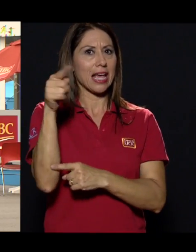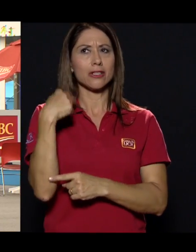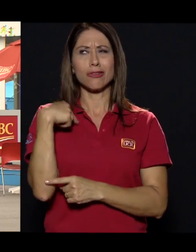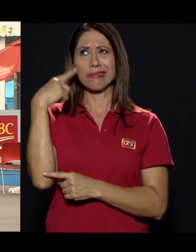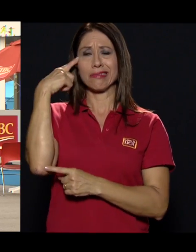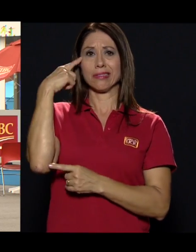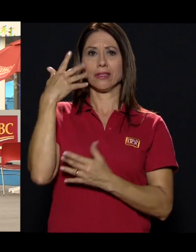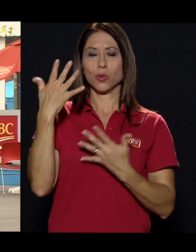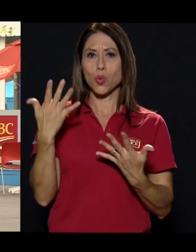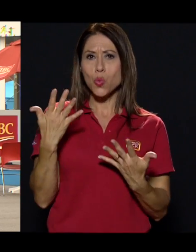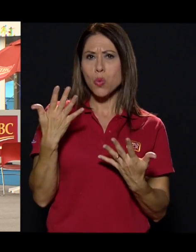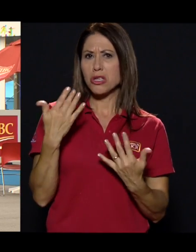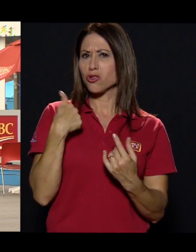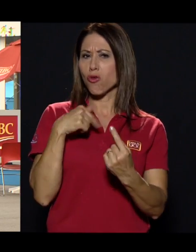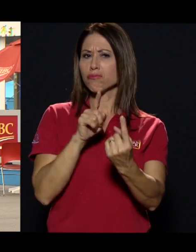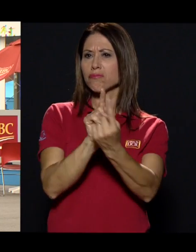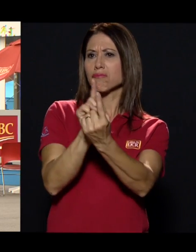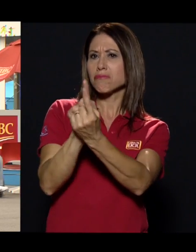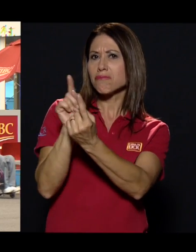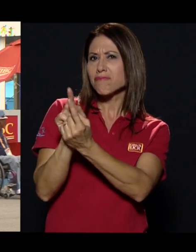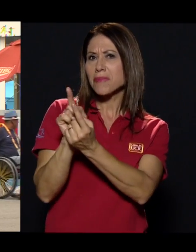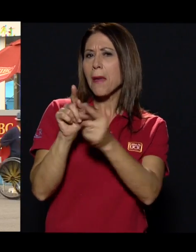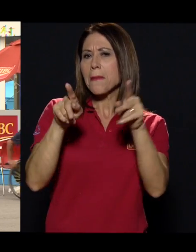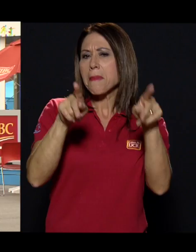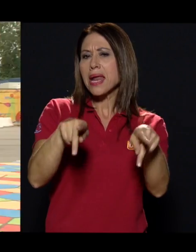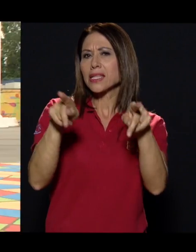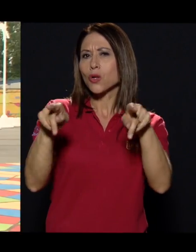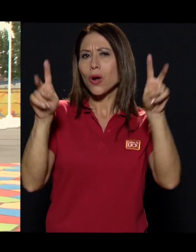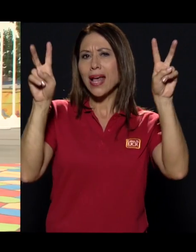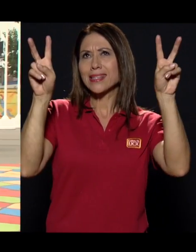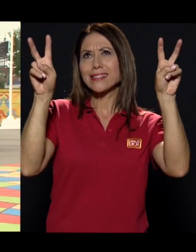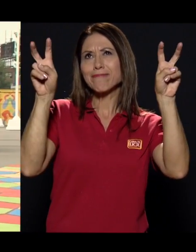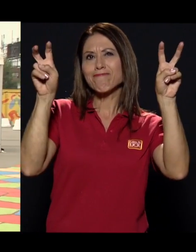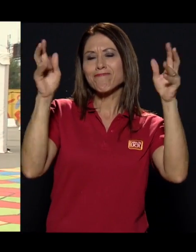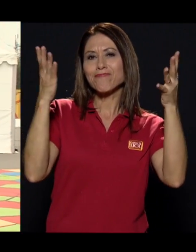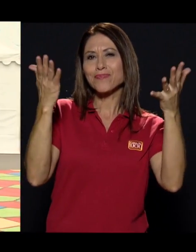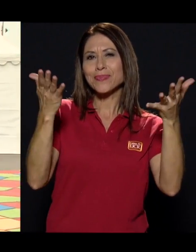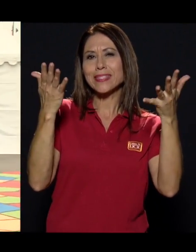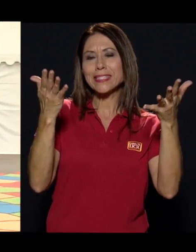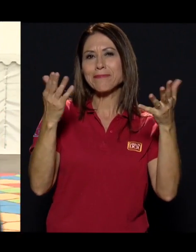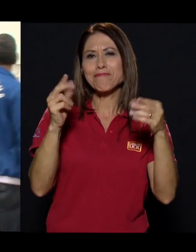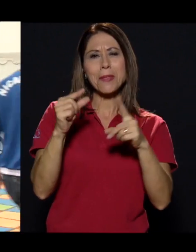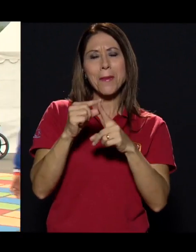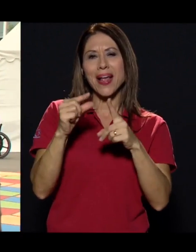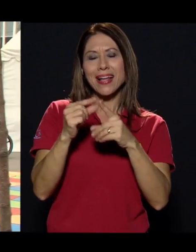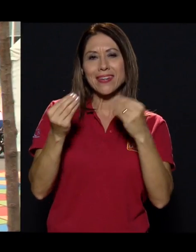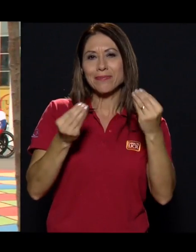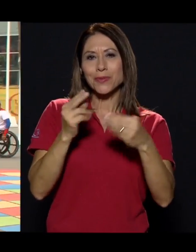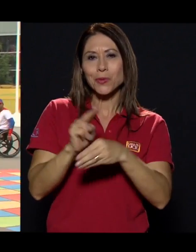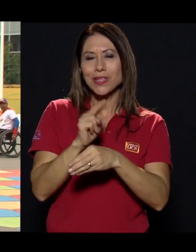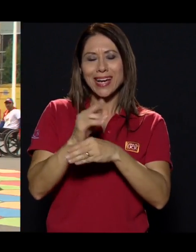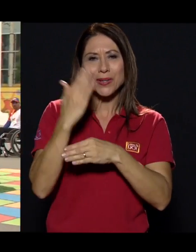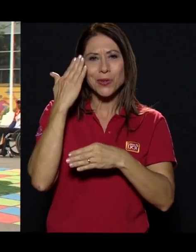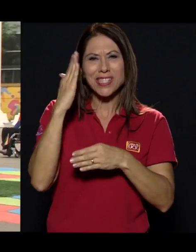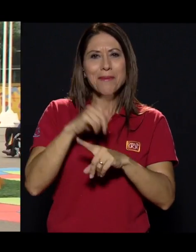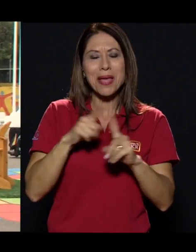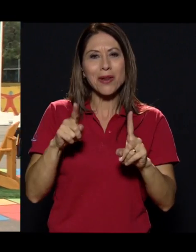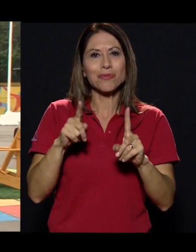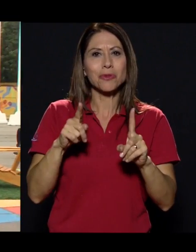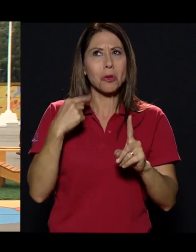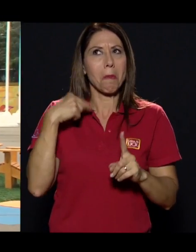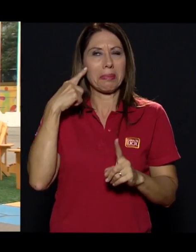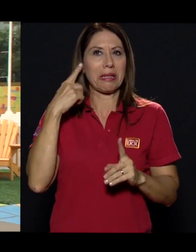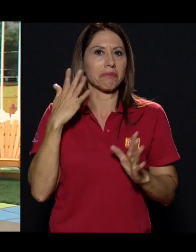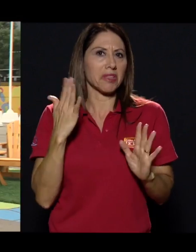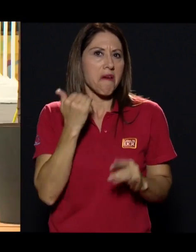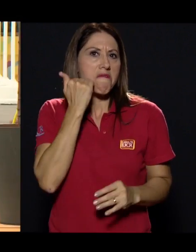que creía era que eran un poco de personas, entre comillas, no sé cómo usar el término, pero que de verdad era